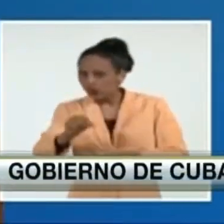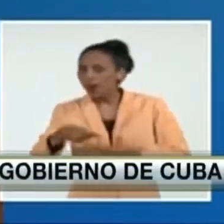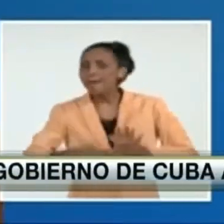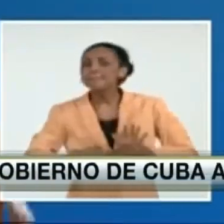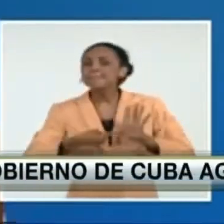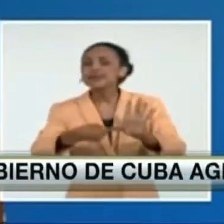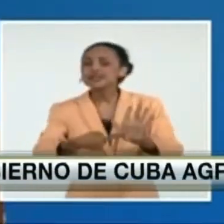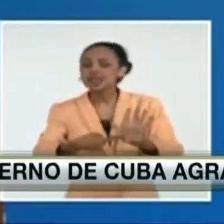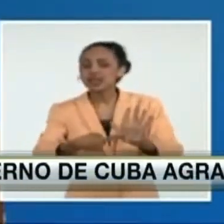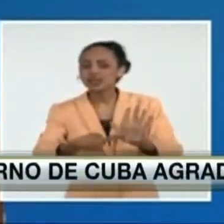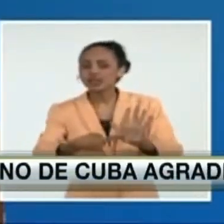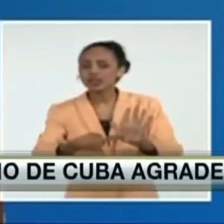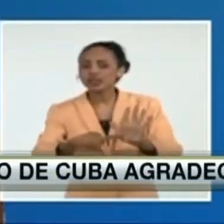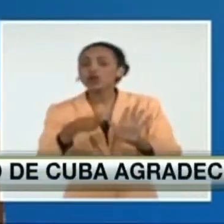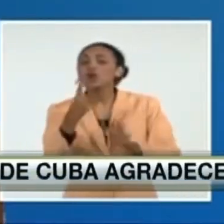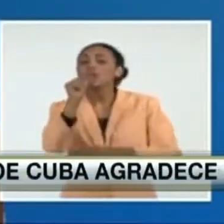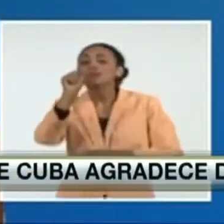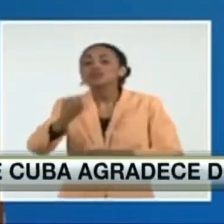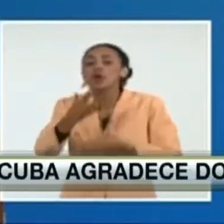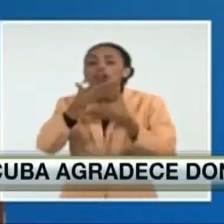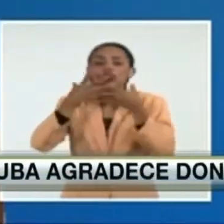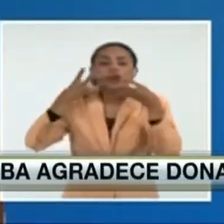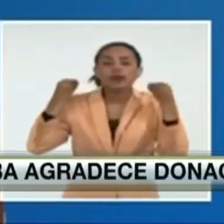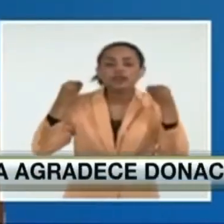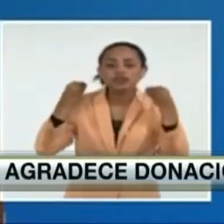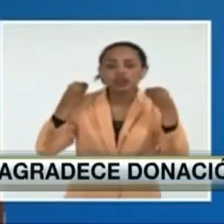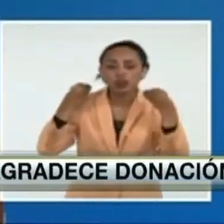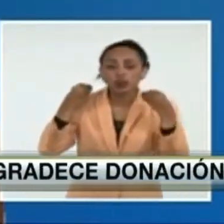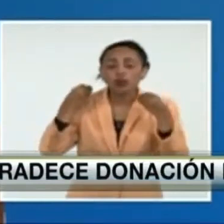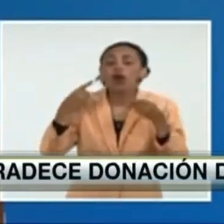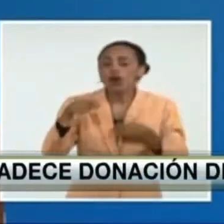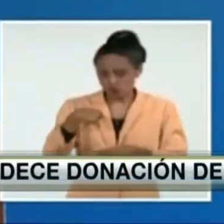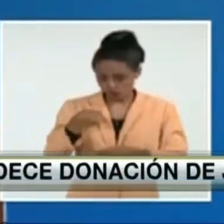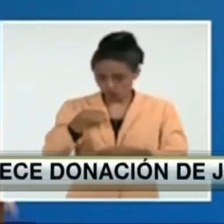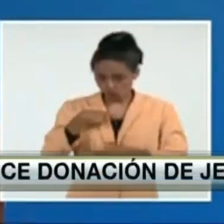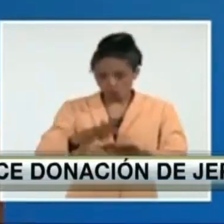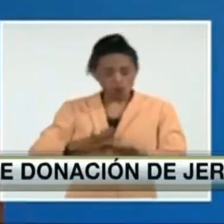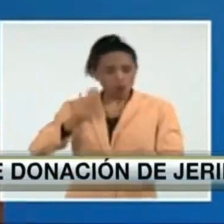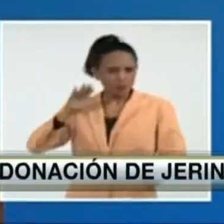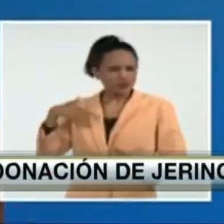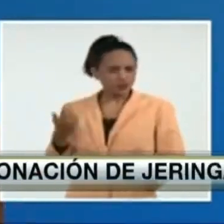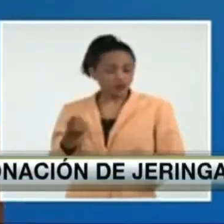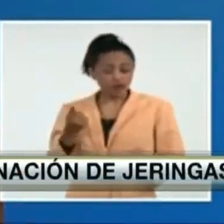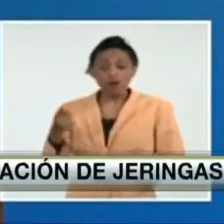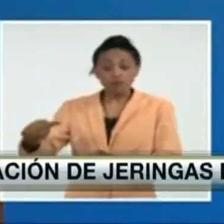en pocas horas a desmentirlo con evidencia suficiente.